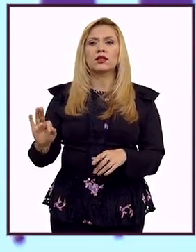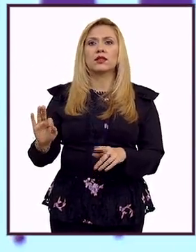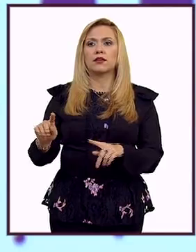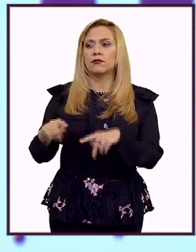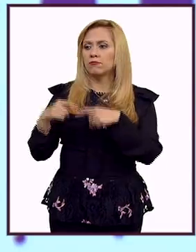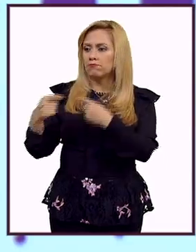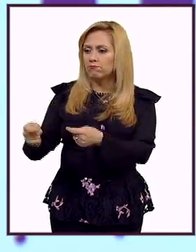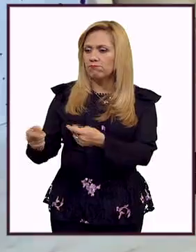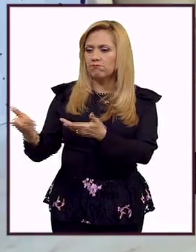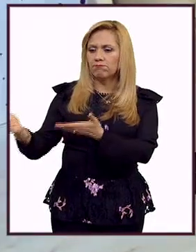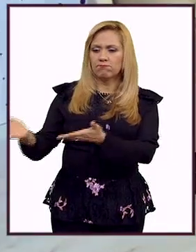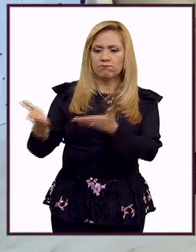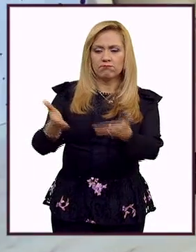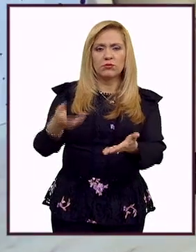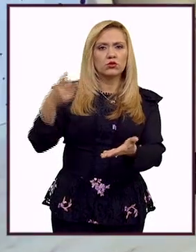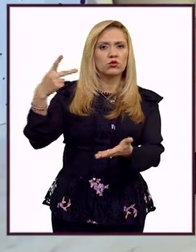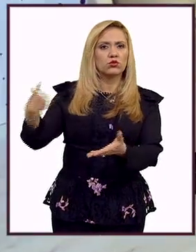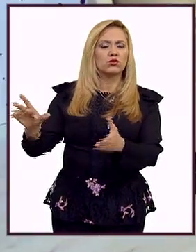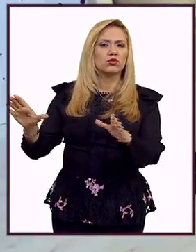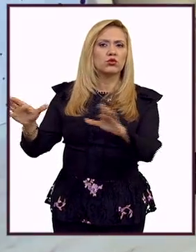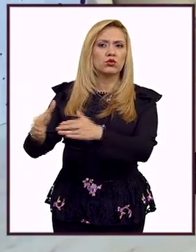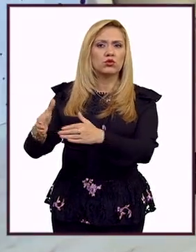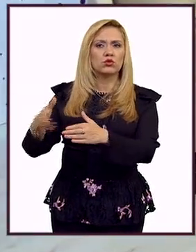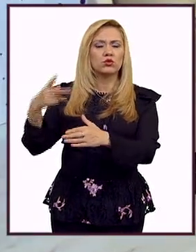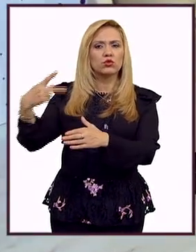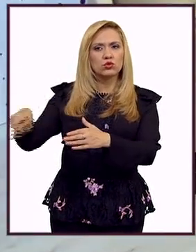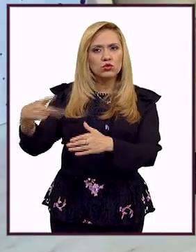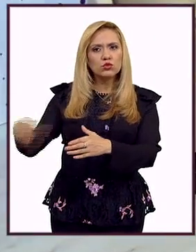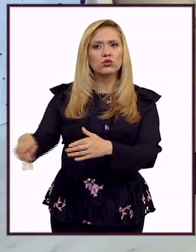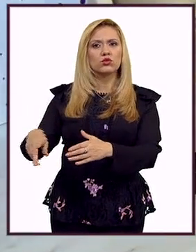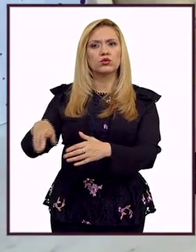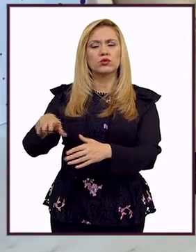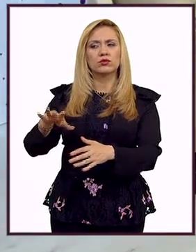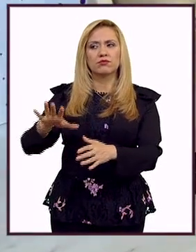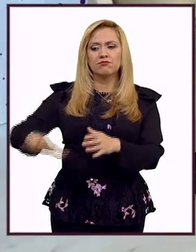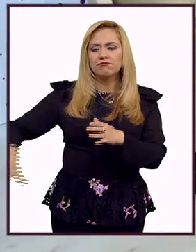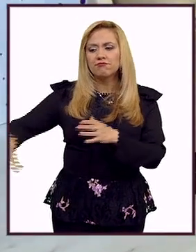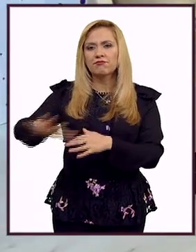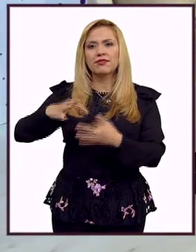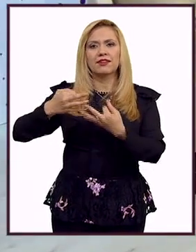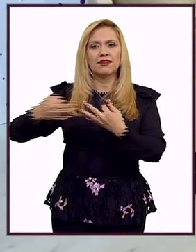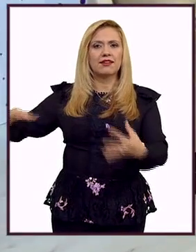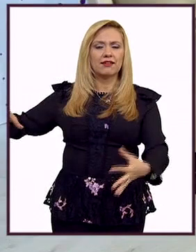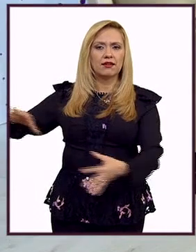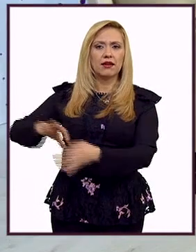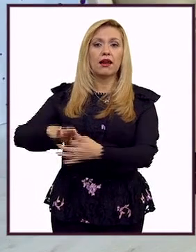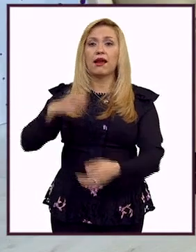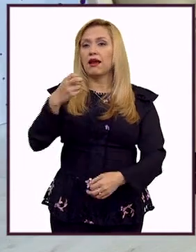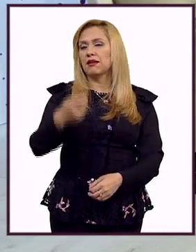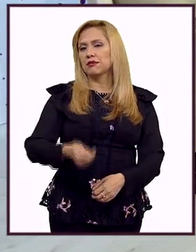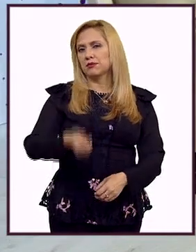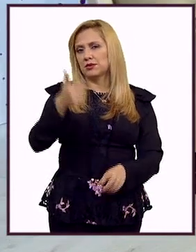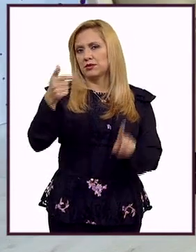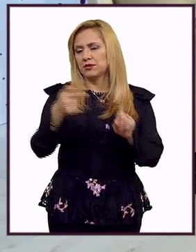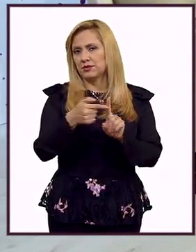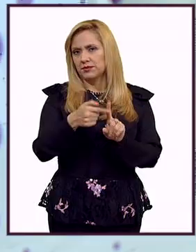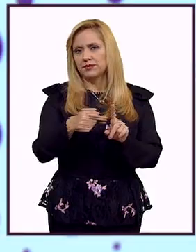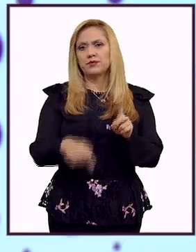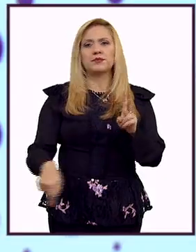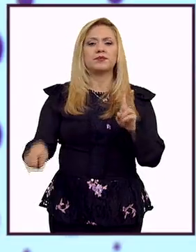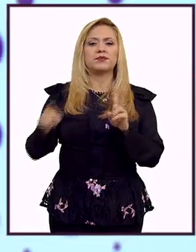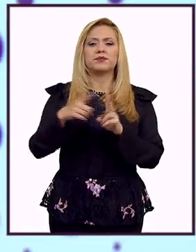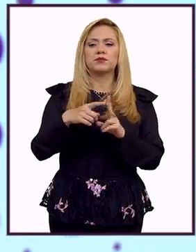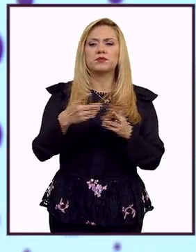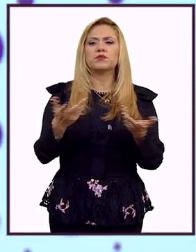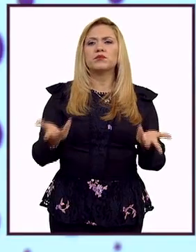que existen como comunidades con una identidad propia, específica, con una relación especial con el territorio, yo creo que esa es la principal ganancia. ¿Y por qué creo que esa es